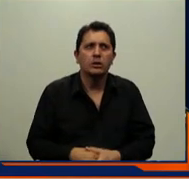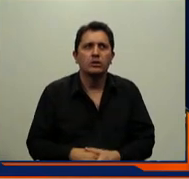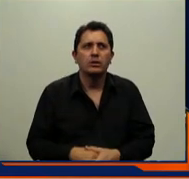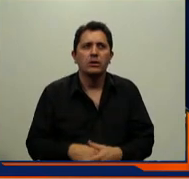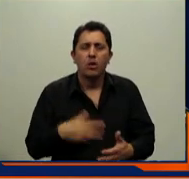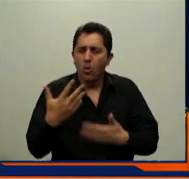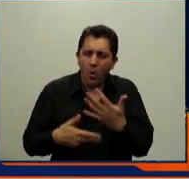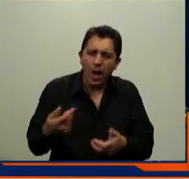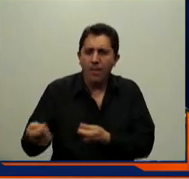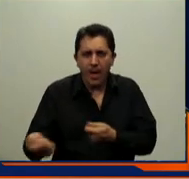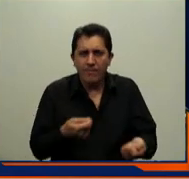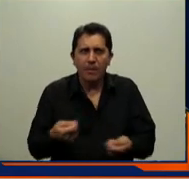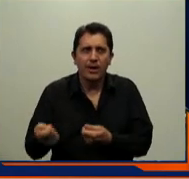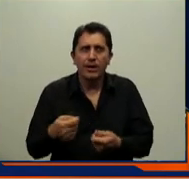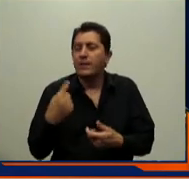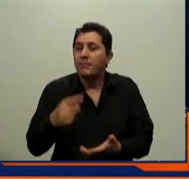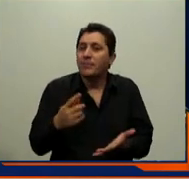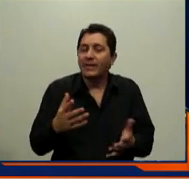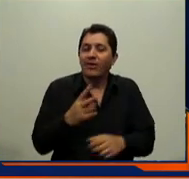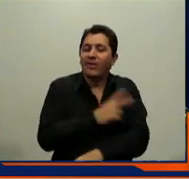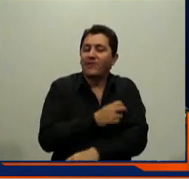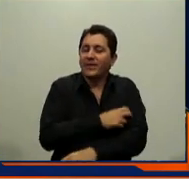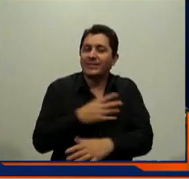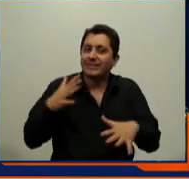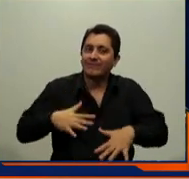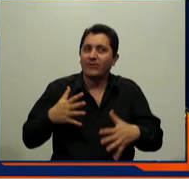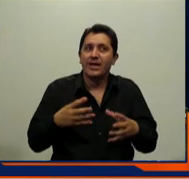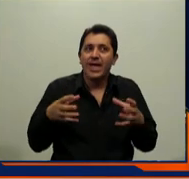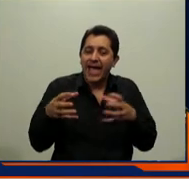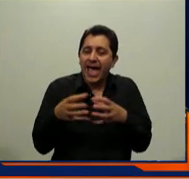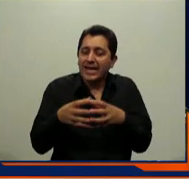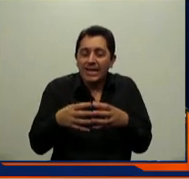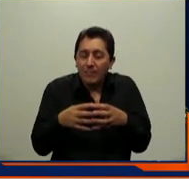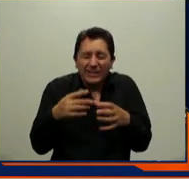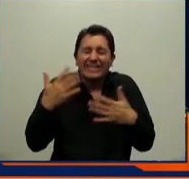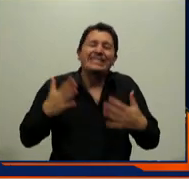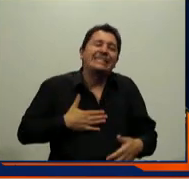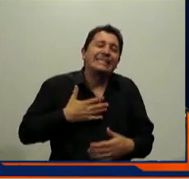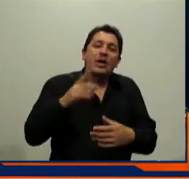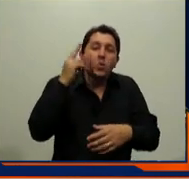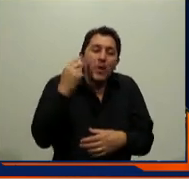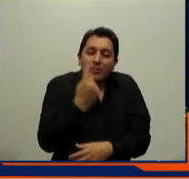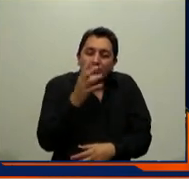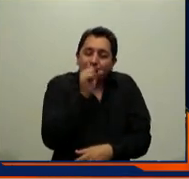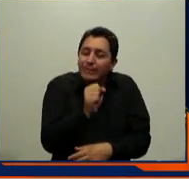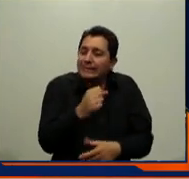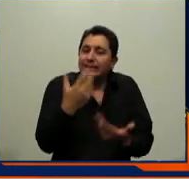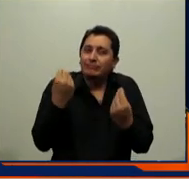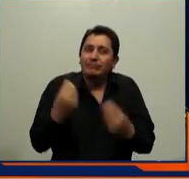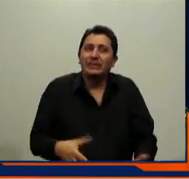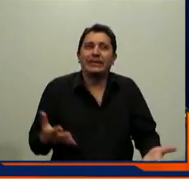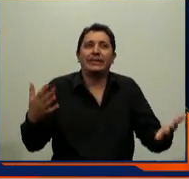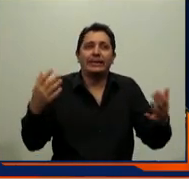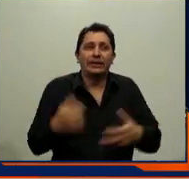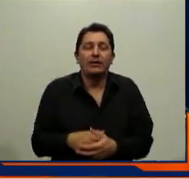jugando más la pelota, pero bueno, no lo pudimos defender bien como equipo esos 9 minutos. Una lástima. Pero bueno, no se perdió, que también